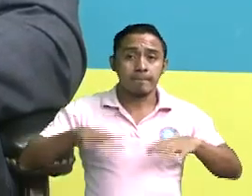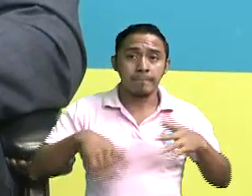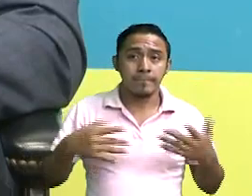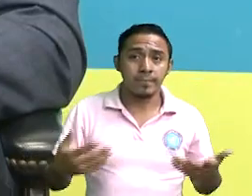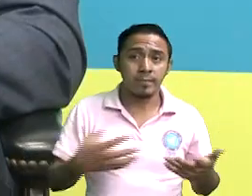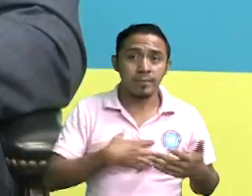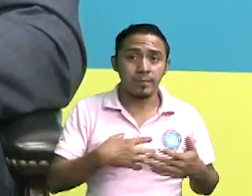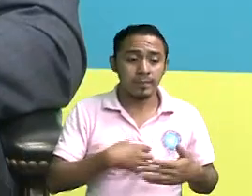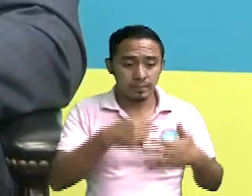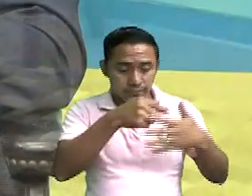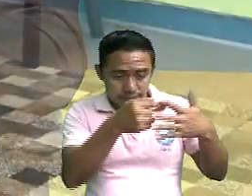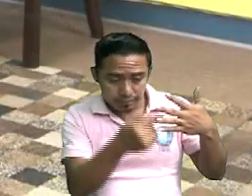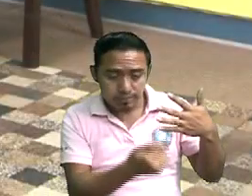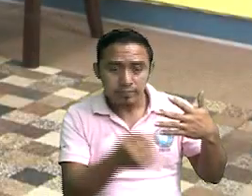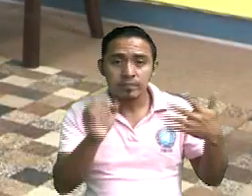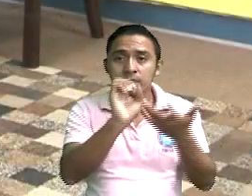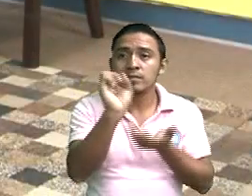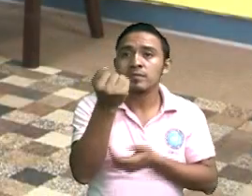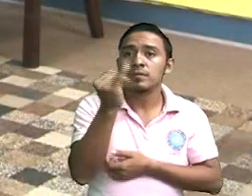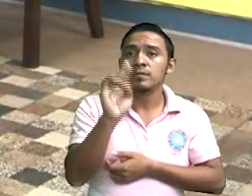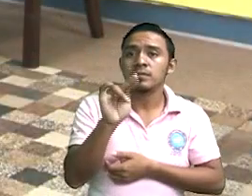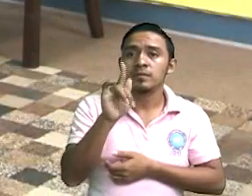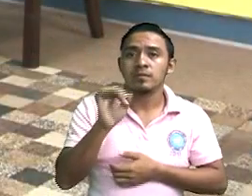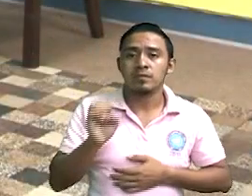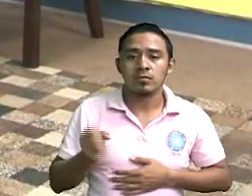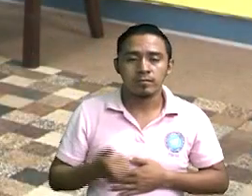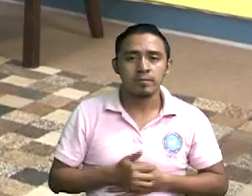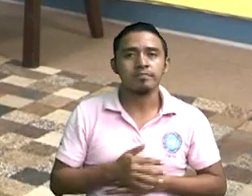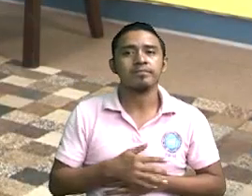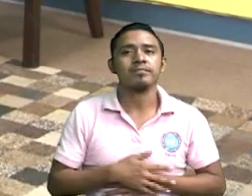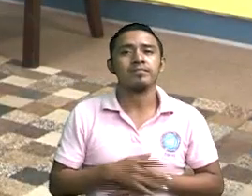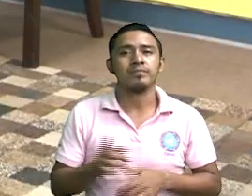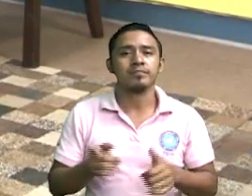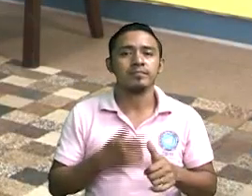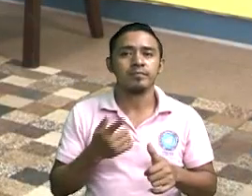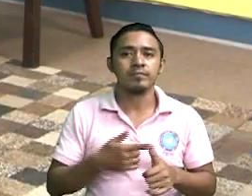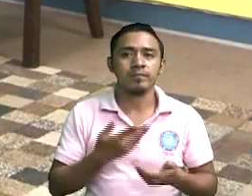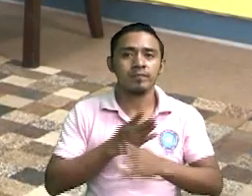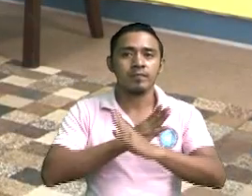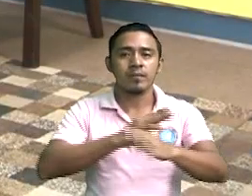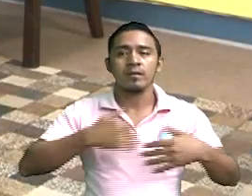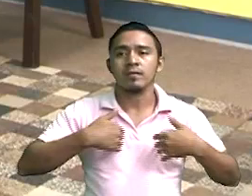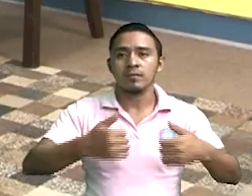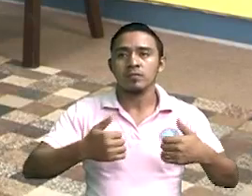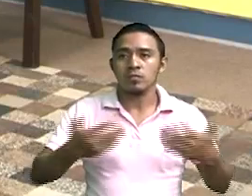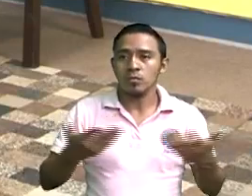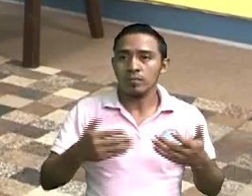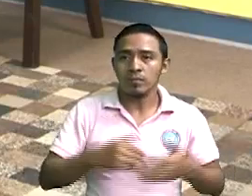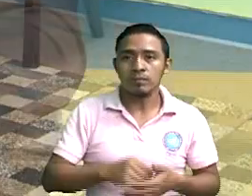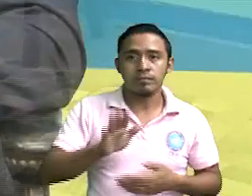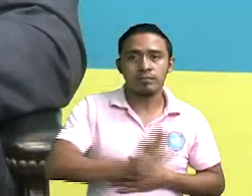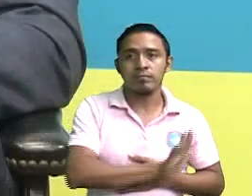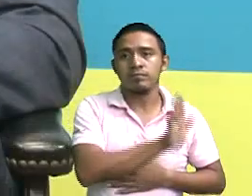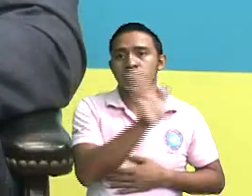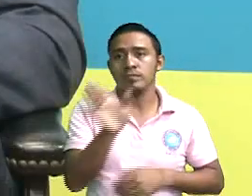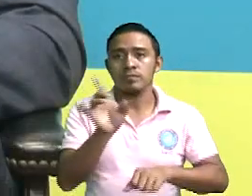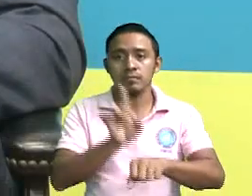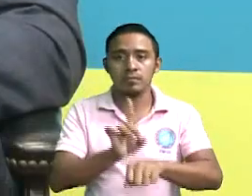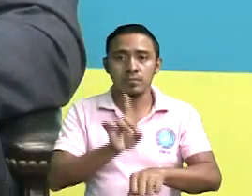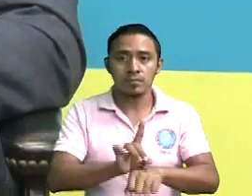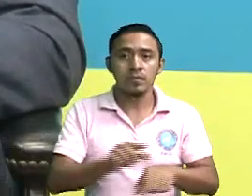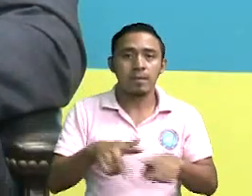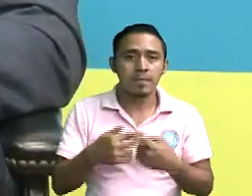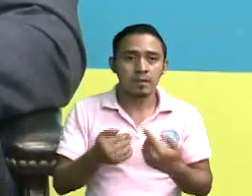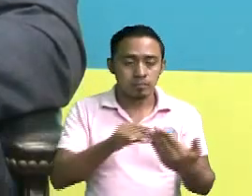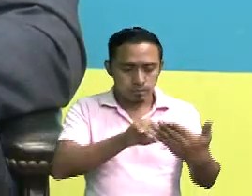los síntomas del paciente. La primera recomendación, prevenir es salud, es acudir al médico cuando